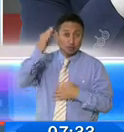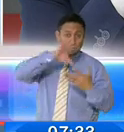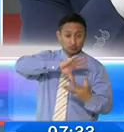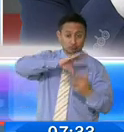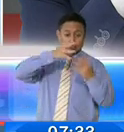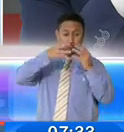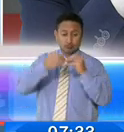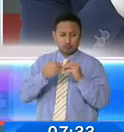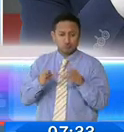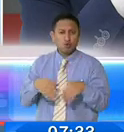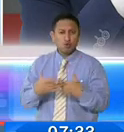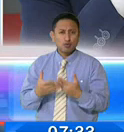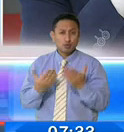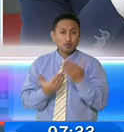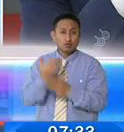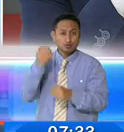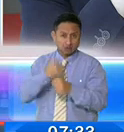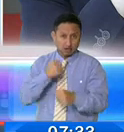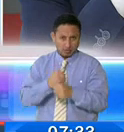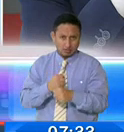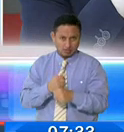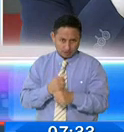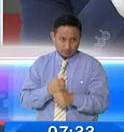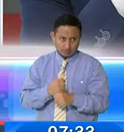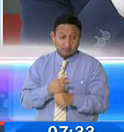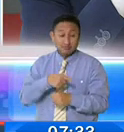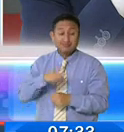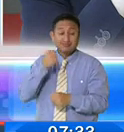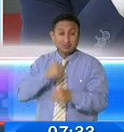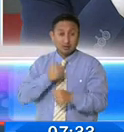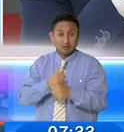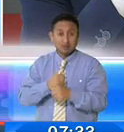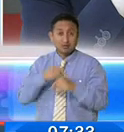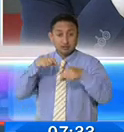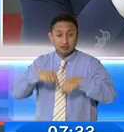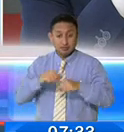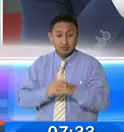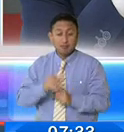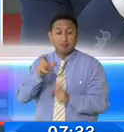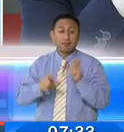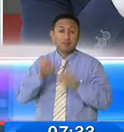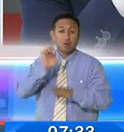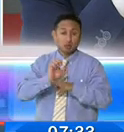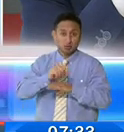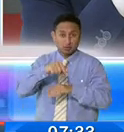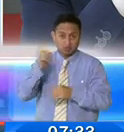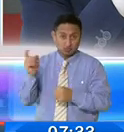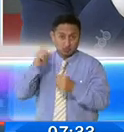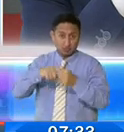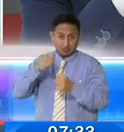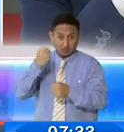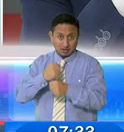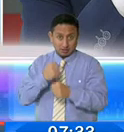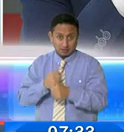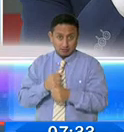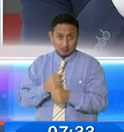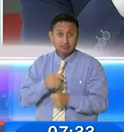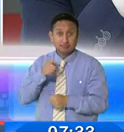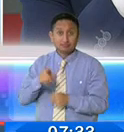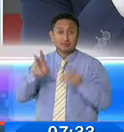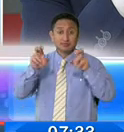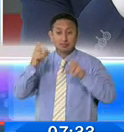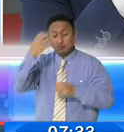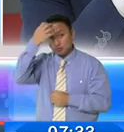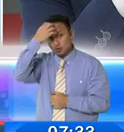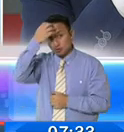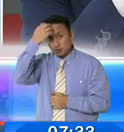para generar nuevos trabajos y para que esos trabajos sean ocupados por la mayor cantidad de ecuatorianos? Por lo tanto, ahí temas como la educación dual